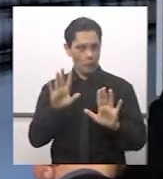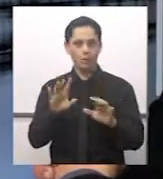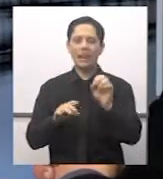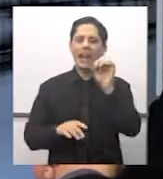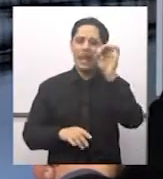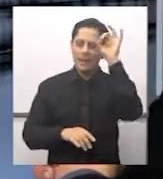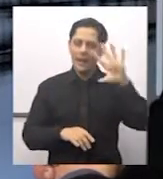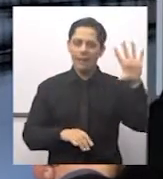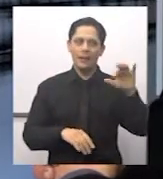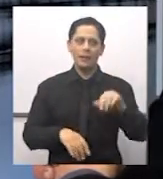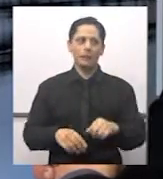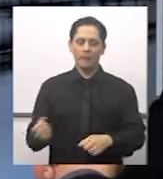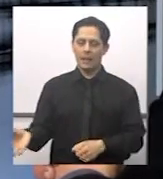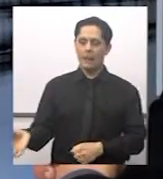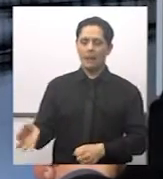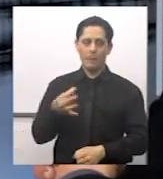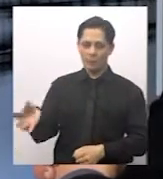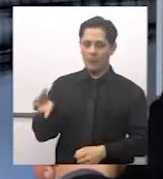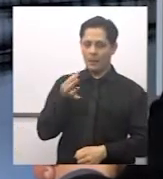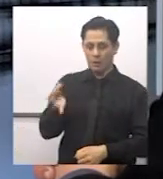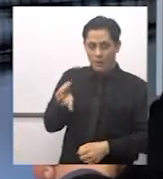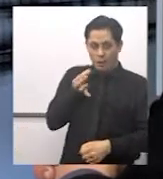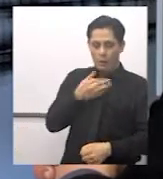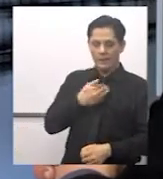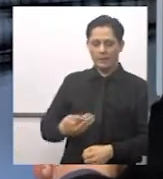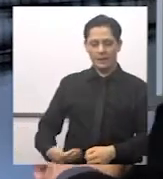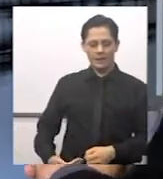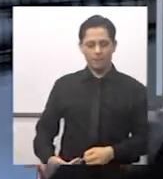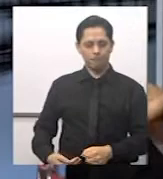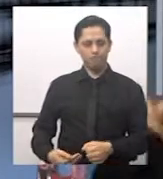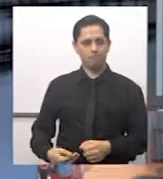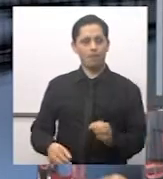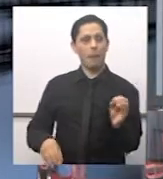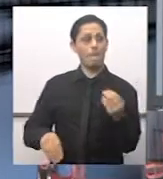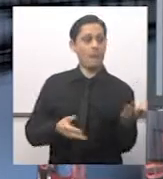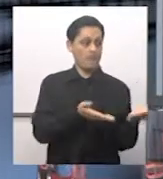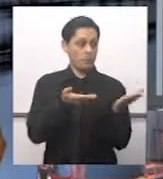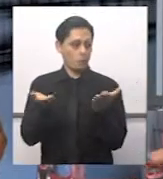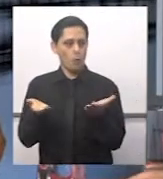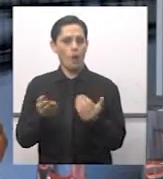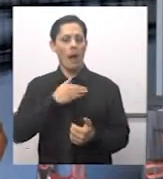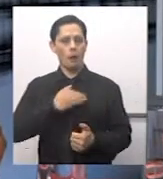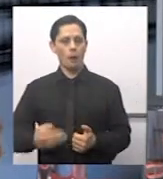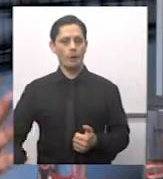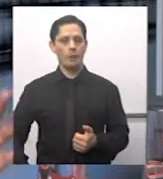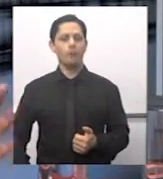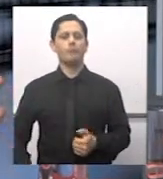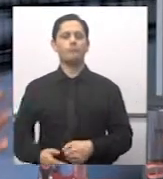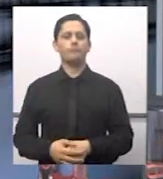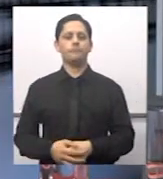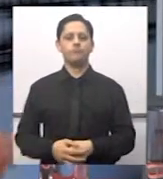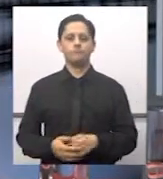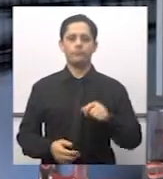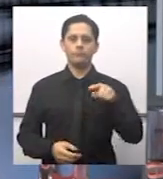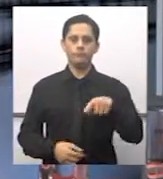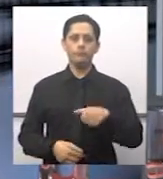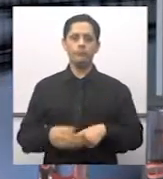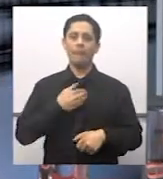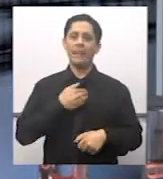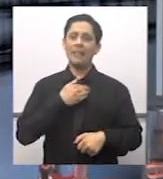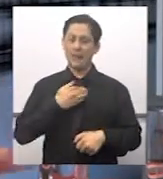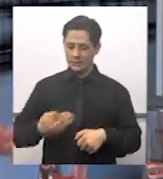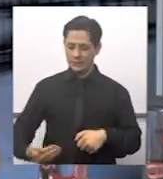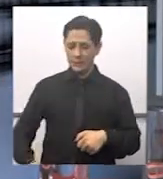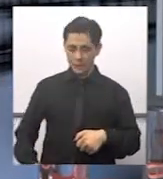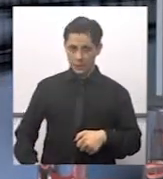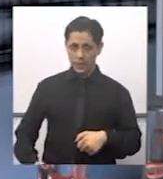gobierno. Voy a estar en este cargo hasta que el presidente decida que no esté. ¿Y cuándo va a hacer eso? Cuando el presidente lo decida.